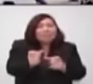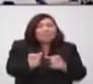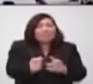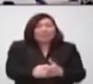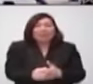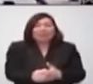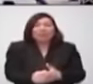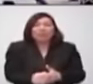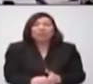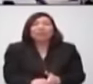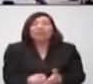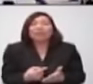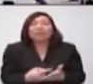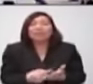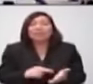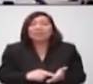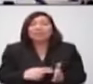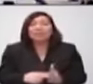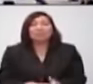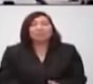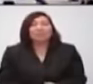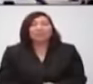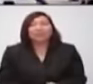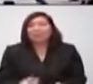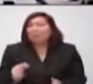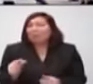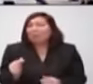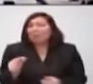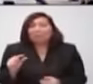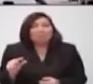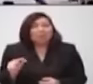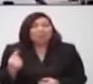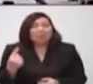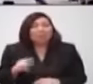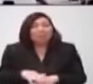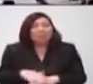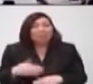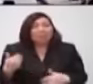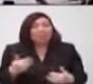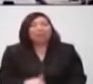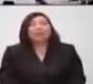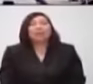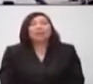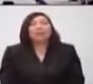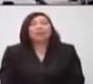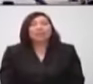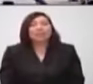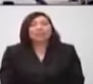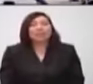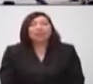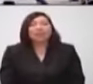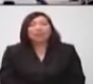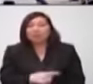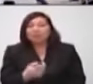de la ciudad de Lima. Es decir, insignificante importe para un plan de inversiones como se